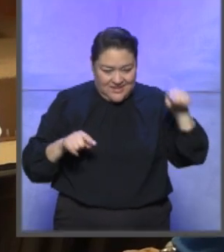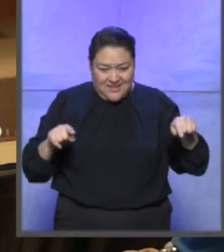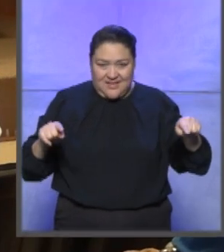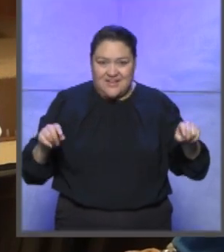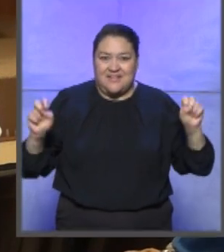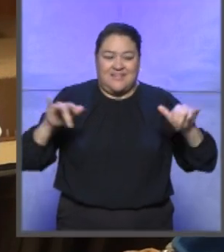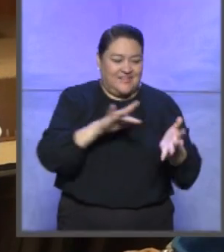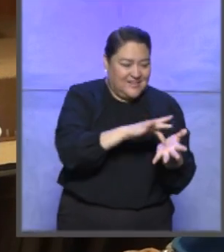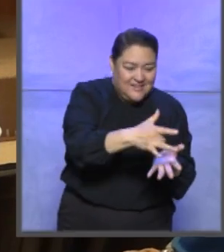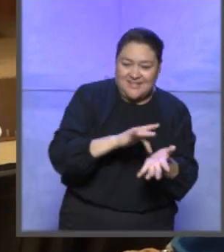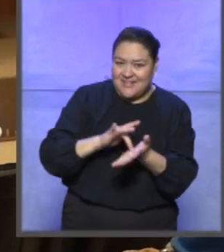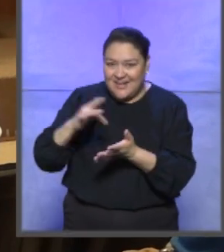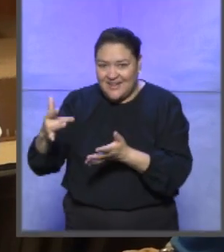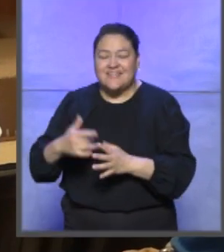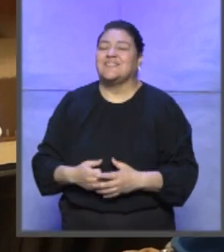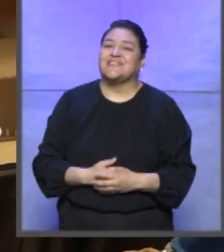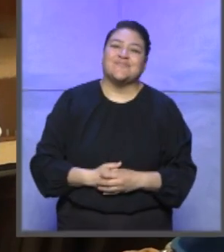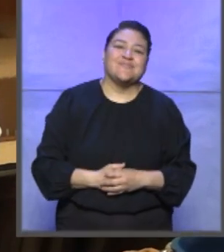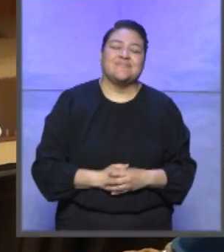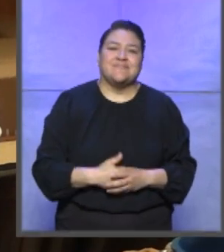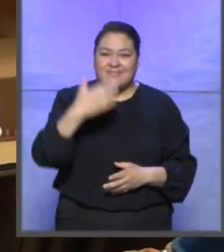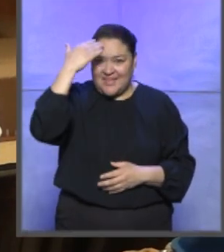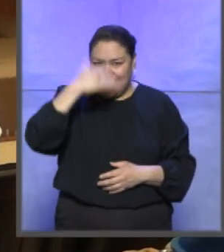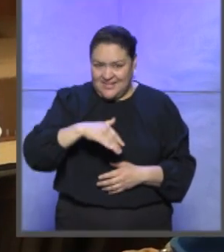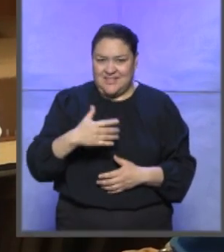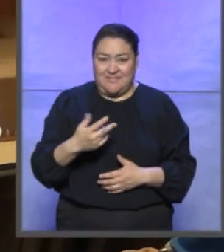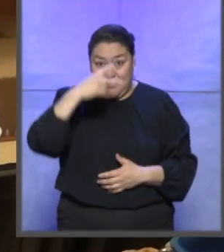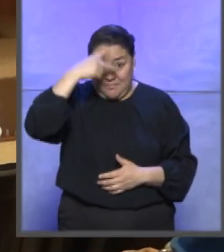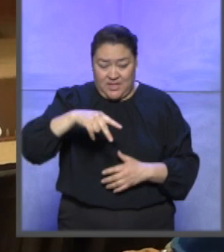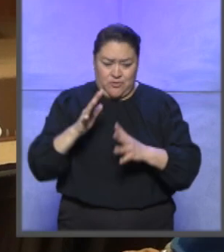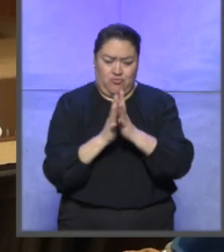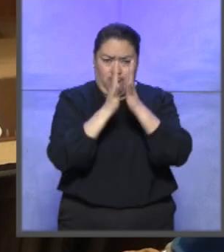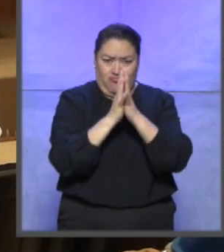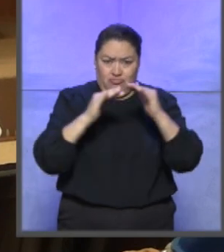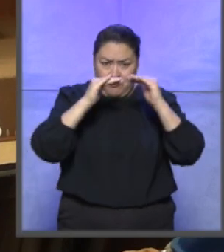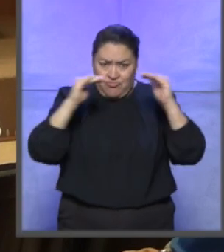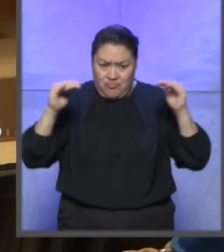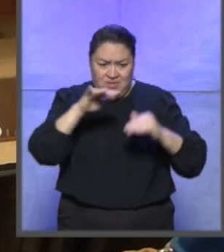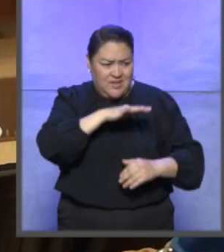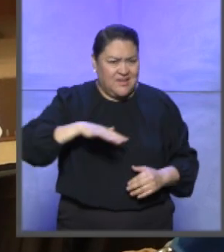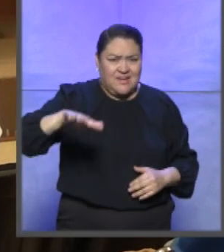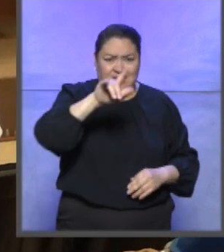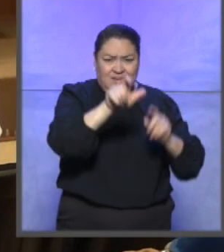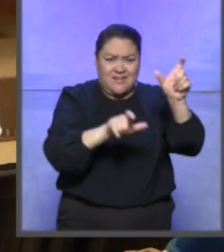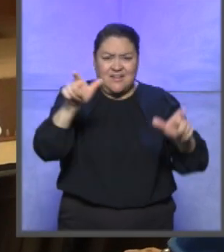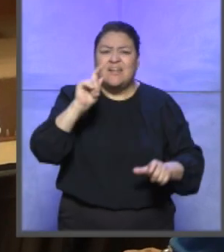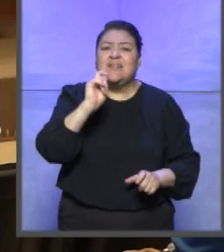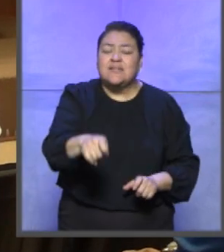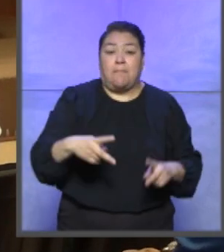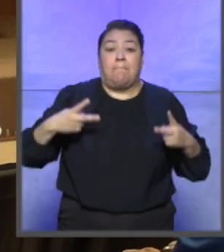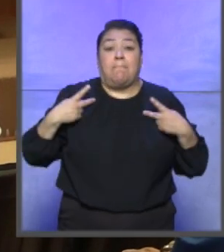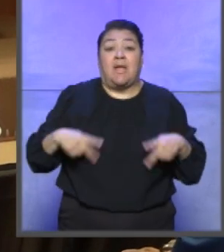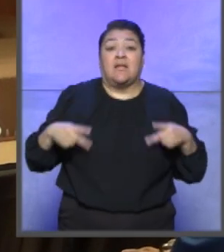Universidad Juárez Autónoma de Tabasco. El modelo democrático que caracteriza a nuestra sociedad permite a